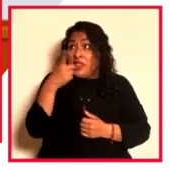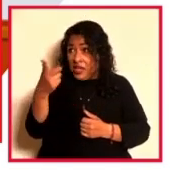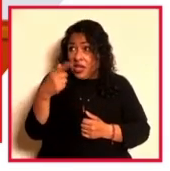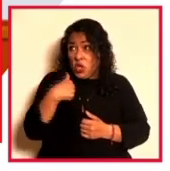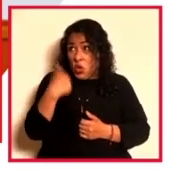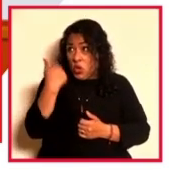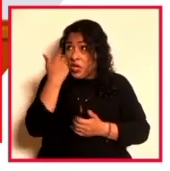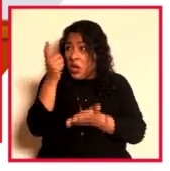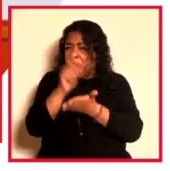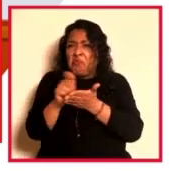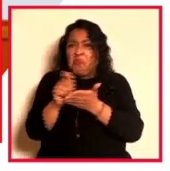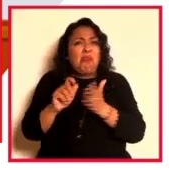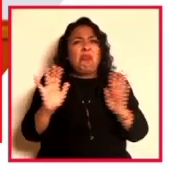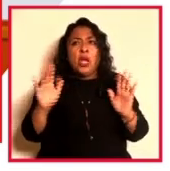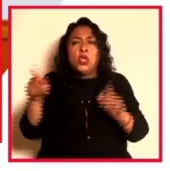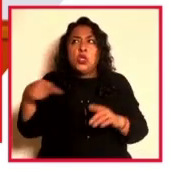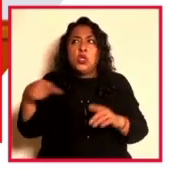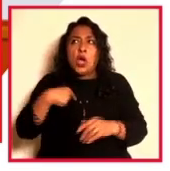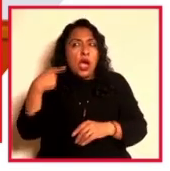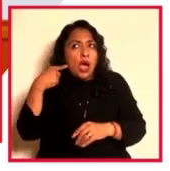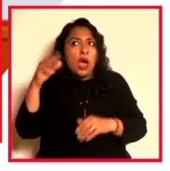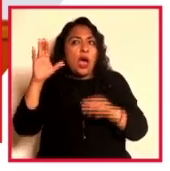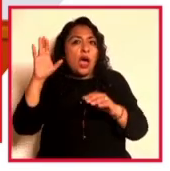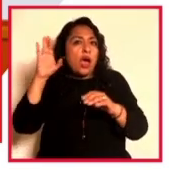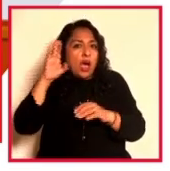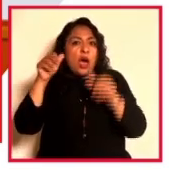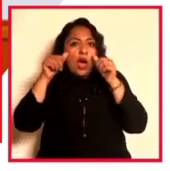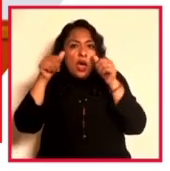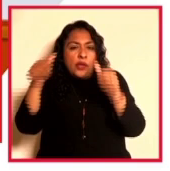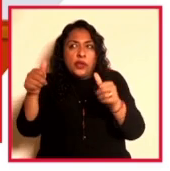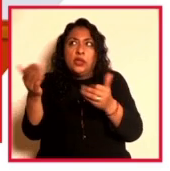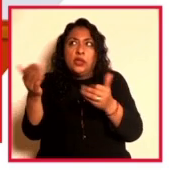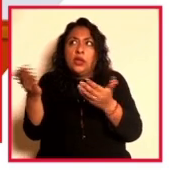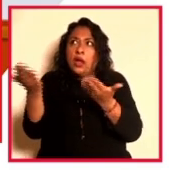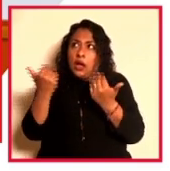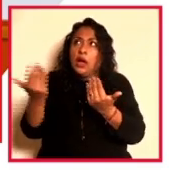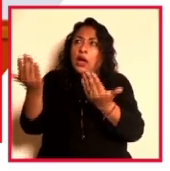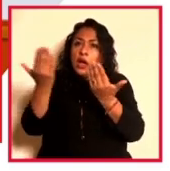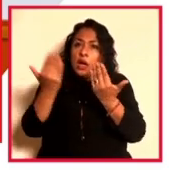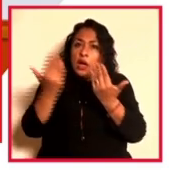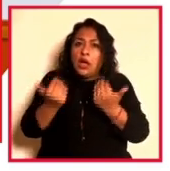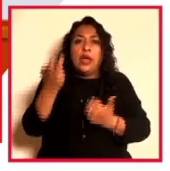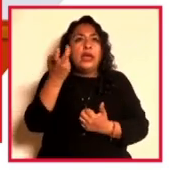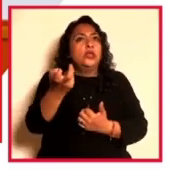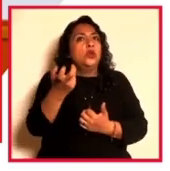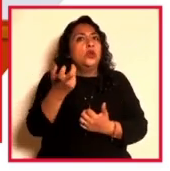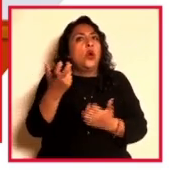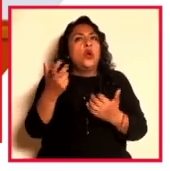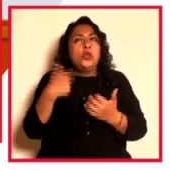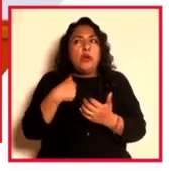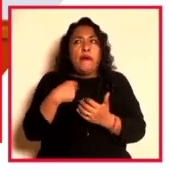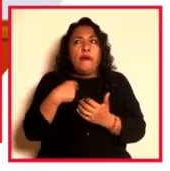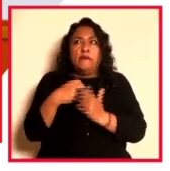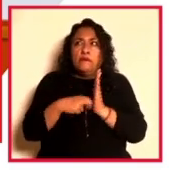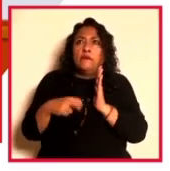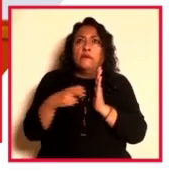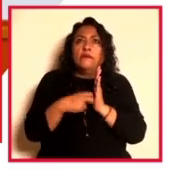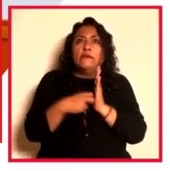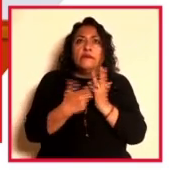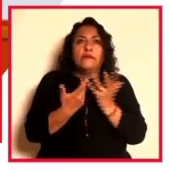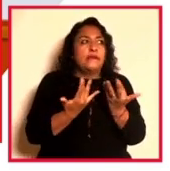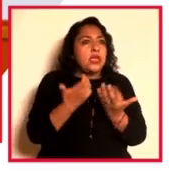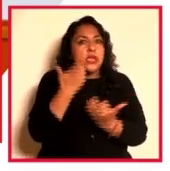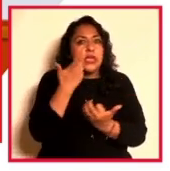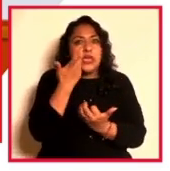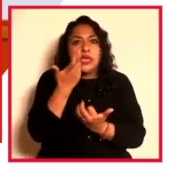menos pero yo los escuchaba Y eso para mí era como que iba yo puliendo mis ansias de de